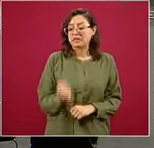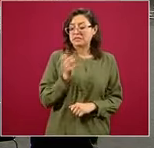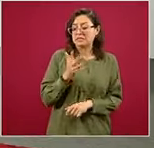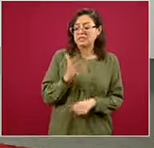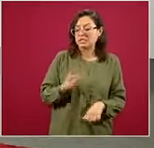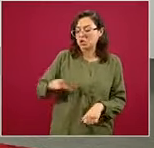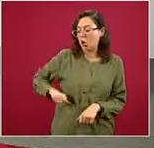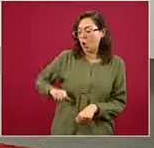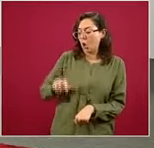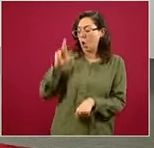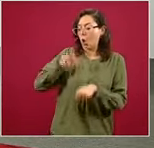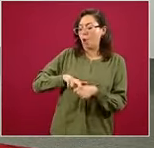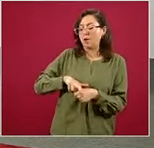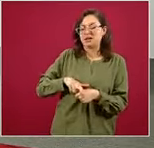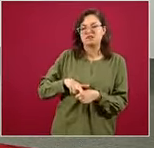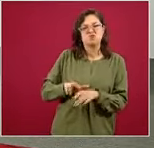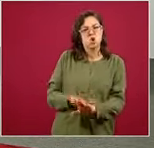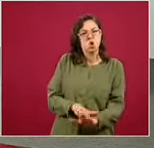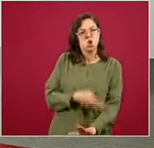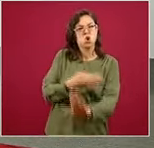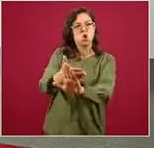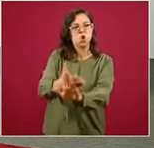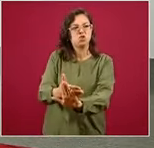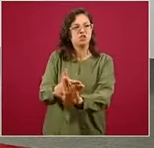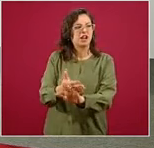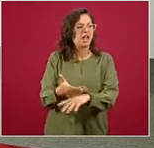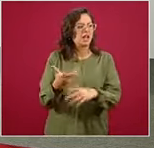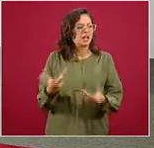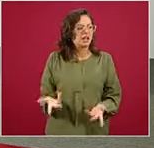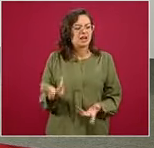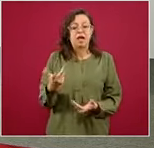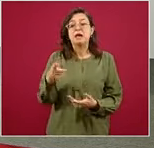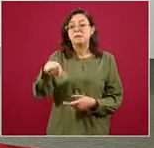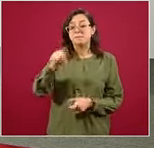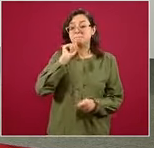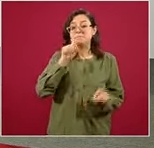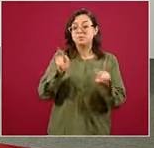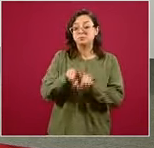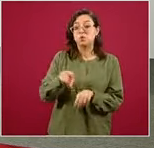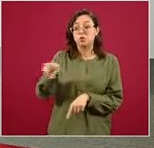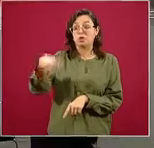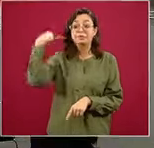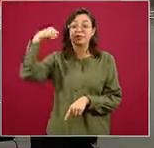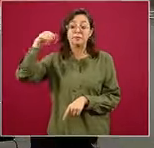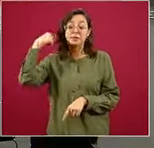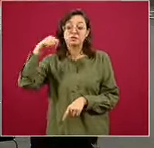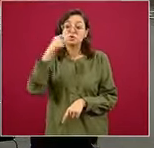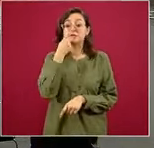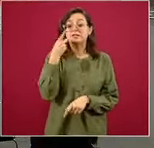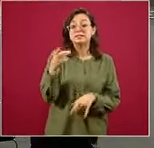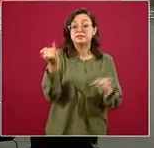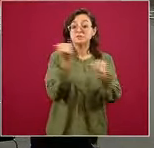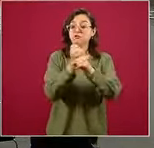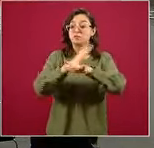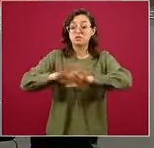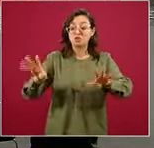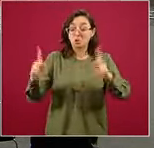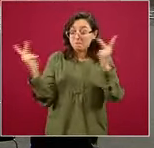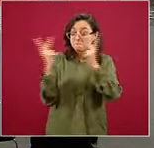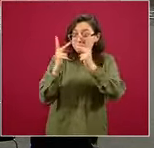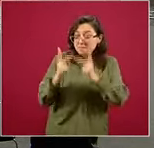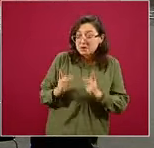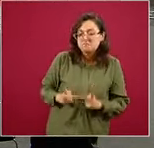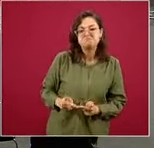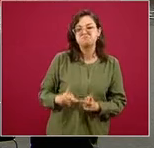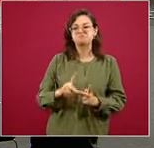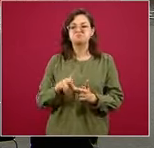revelaron, entre ellos el de Tabasco, por información que no, según ellos, no cuadra en cuanto a la información que se